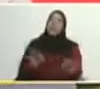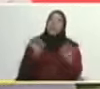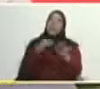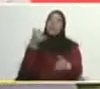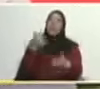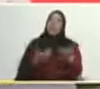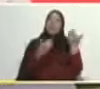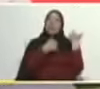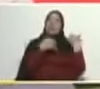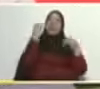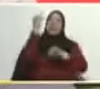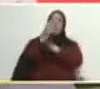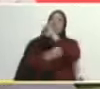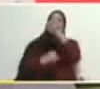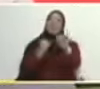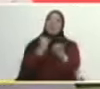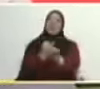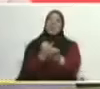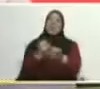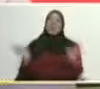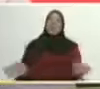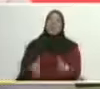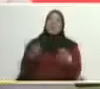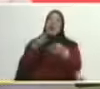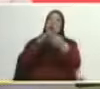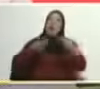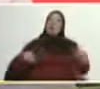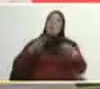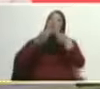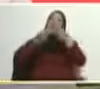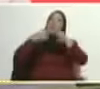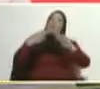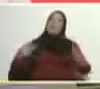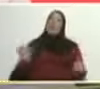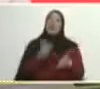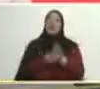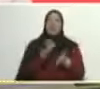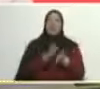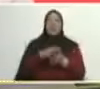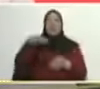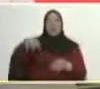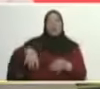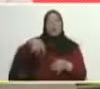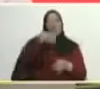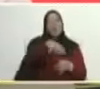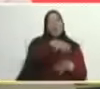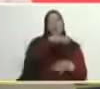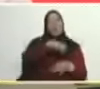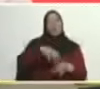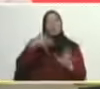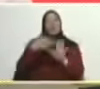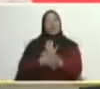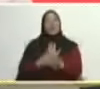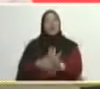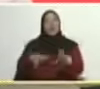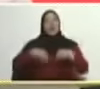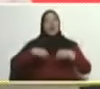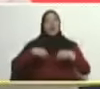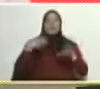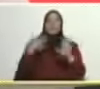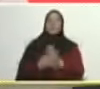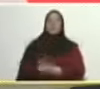reconocida internacionalmente por su compromiso con la paz y la estabilidad regional es un asunto de la